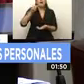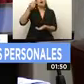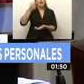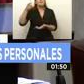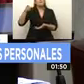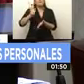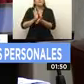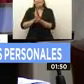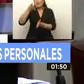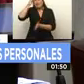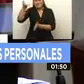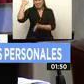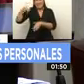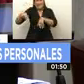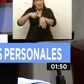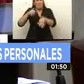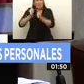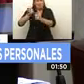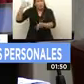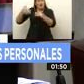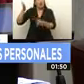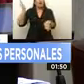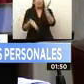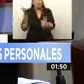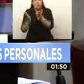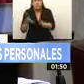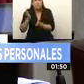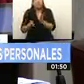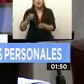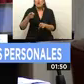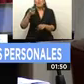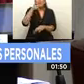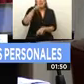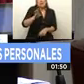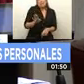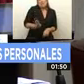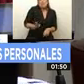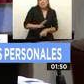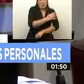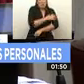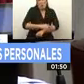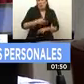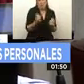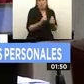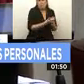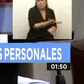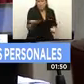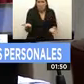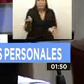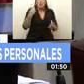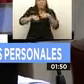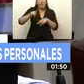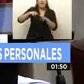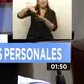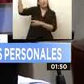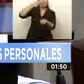primarización y de Rebeldía que había creciente ante la miseria y la pobreza generalizada pero